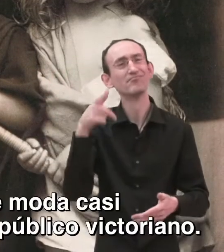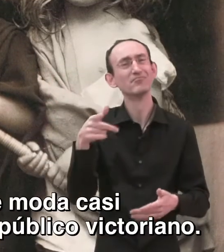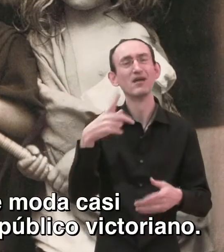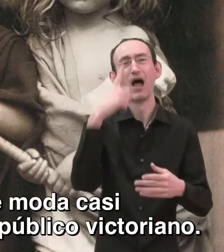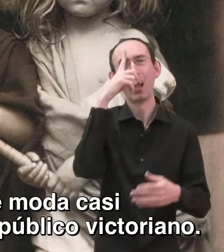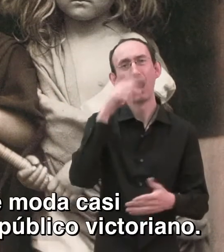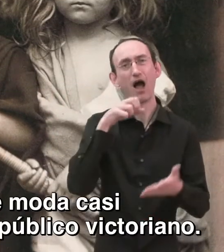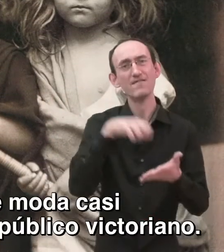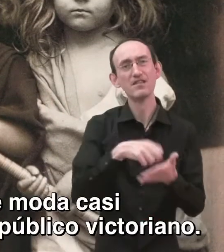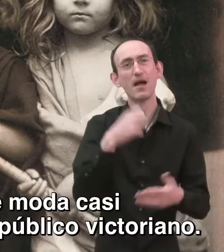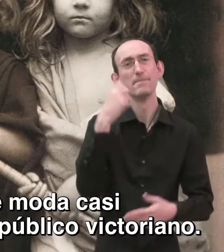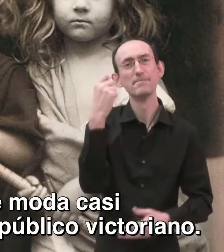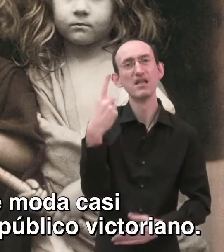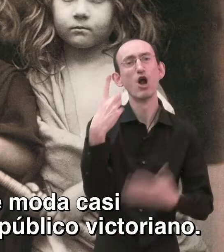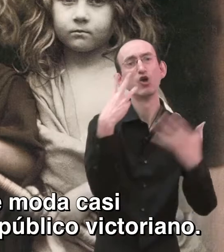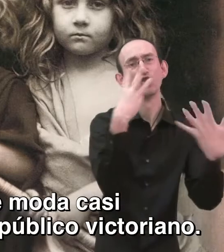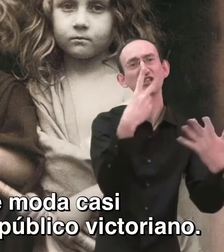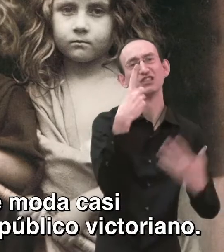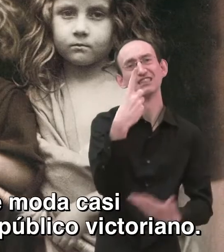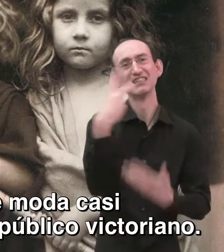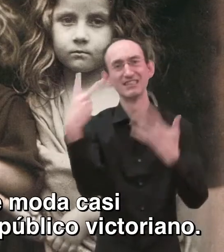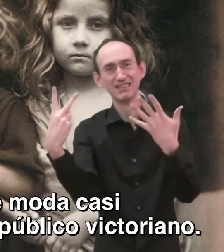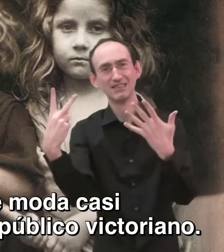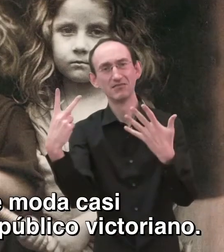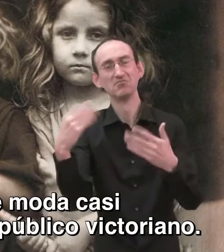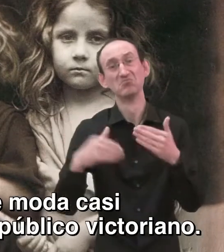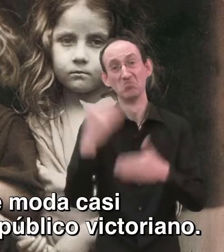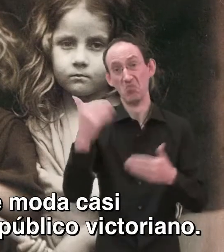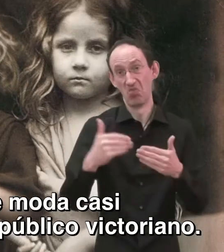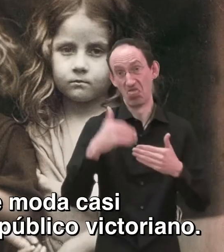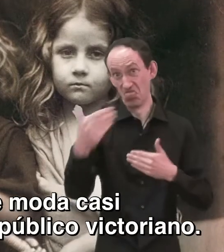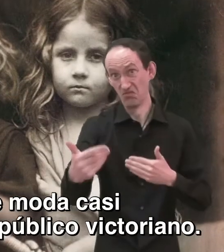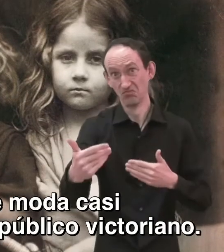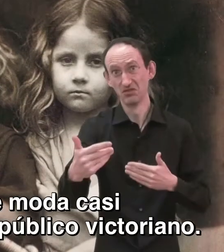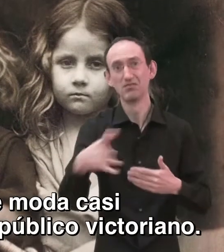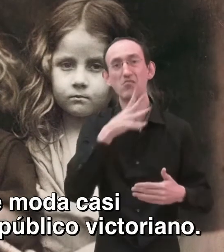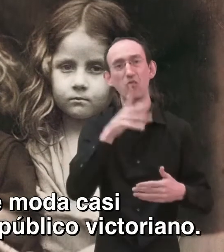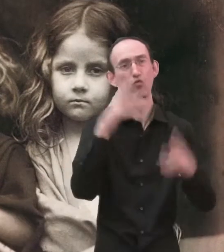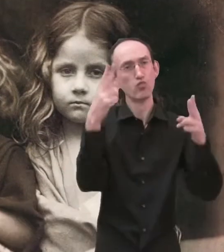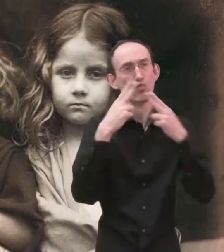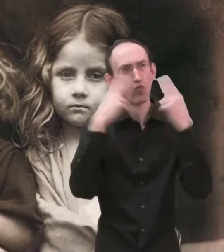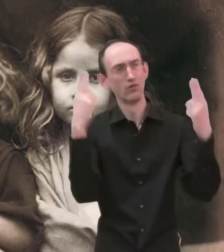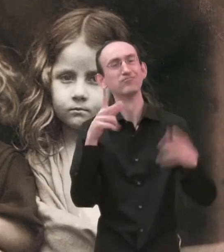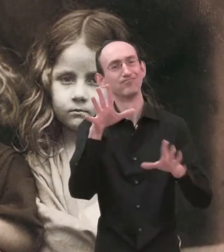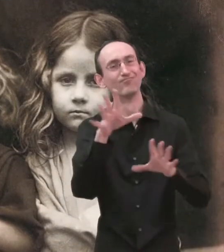en 1787, puesta de moda casi 100 años después por el público victoriano.